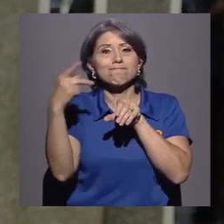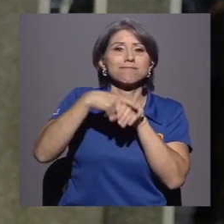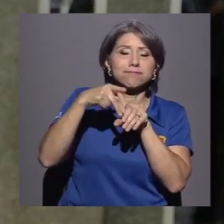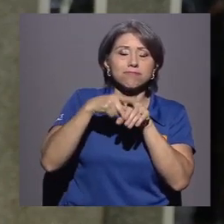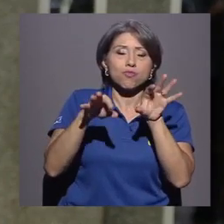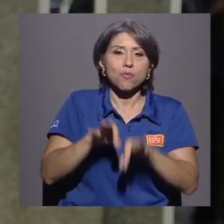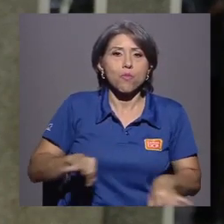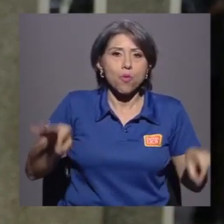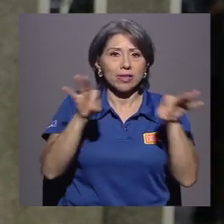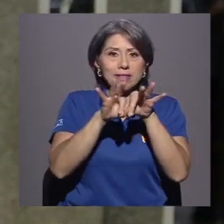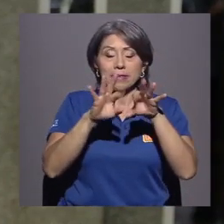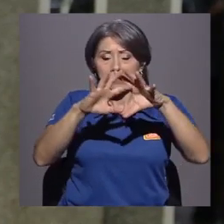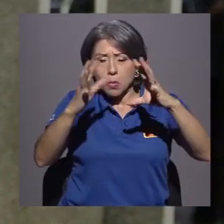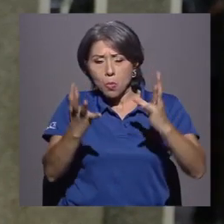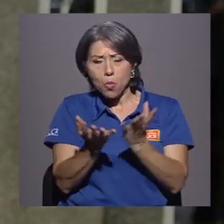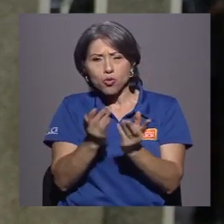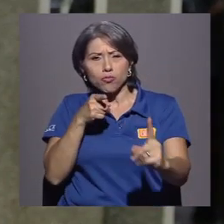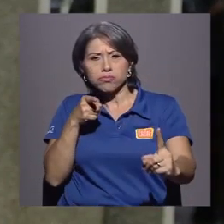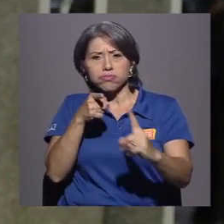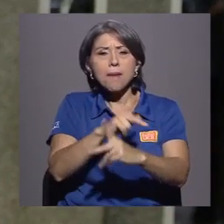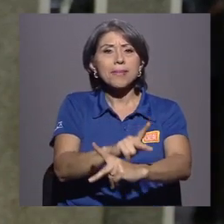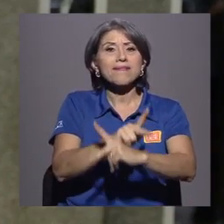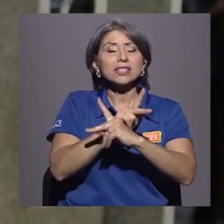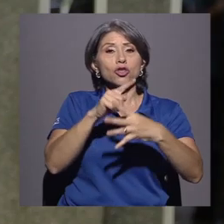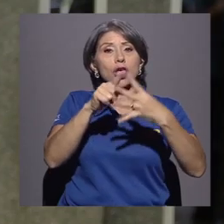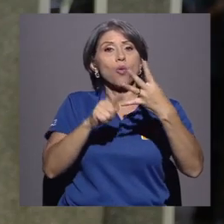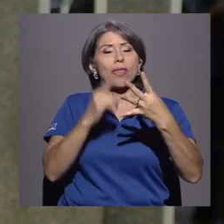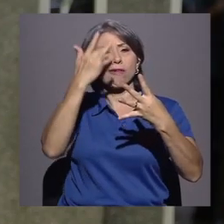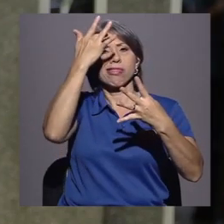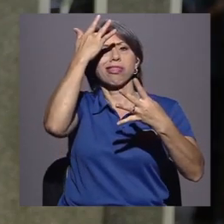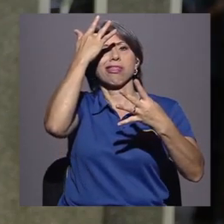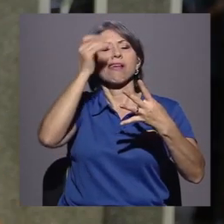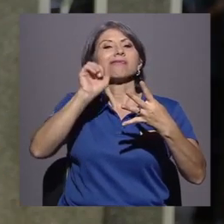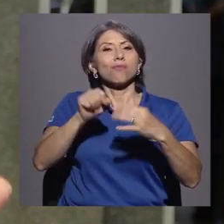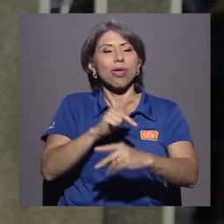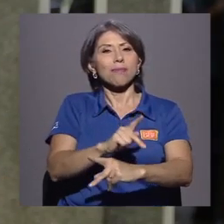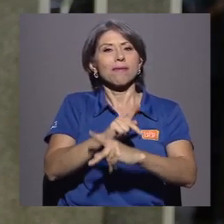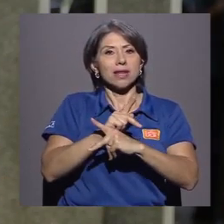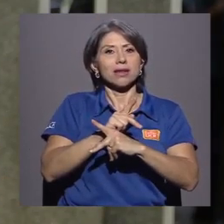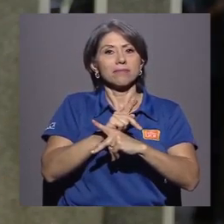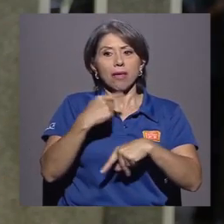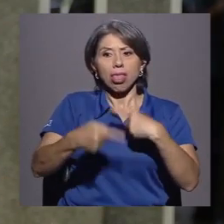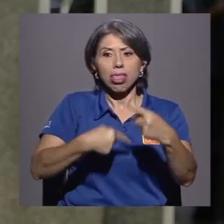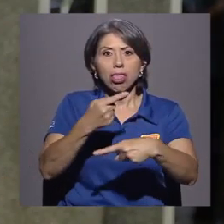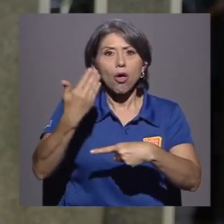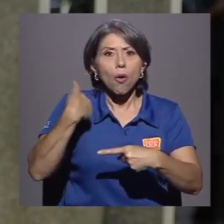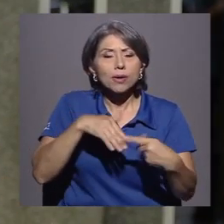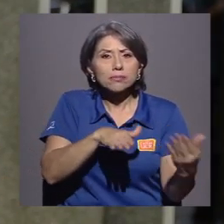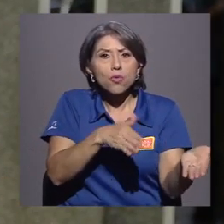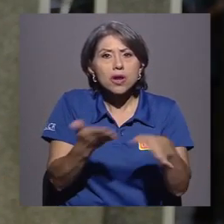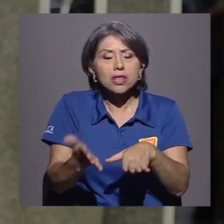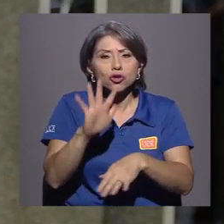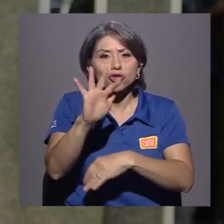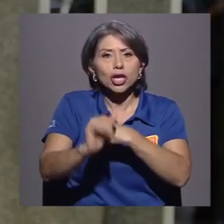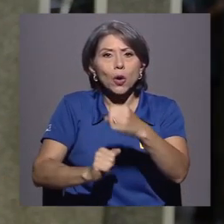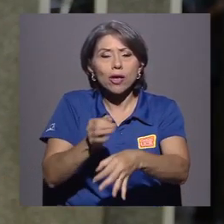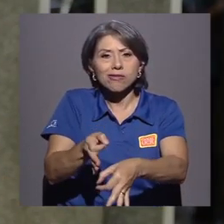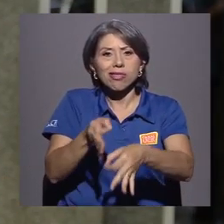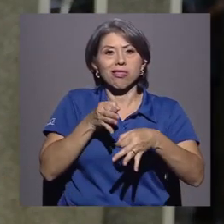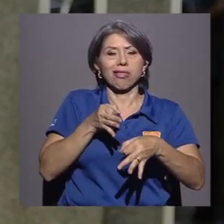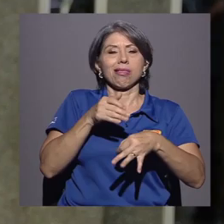Lo que buscamos en todo el mundo es la prevención de cuatro males, que son prevenibles y están haciendo que los hombres estén muriendo 5 años